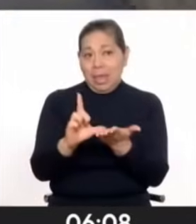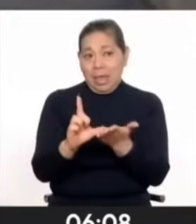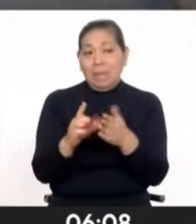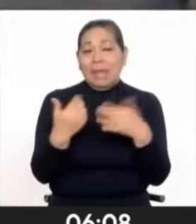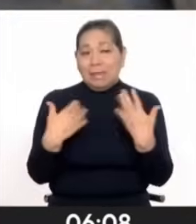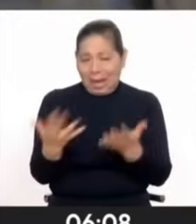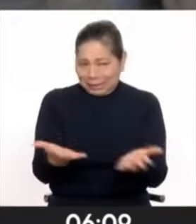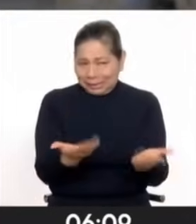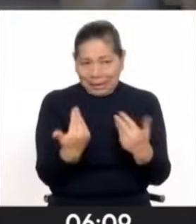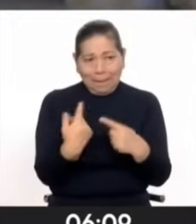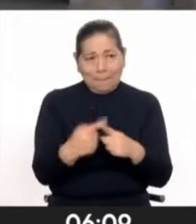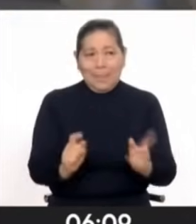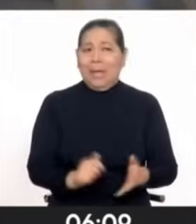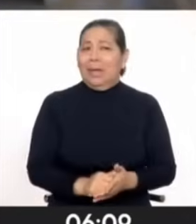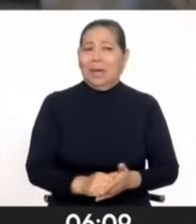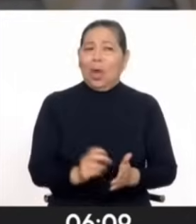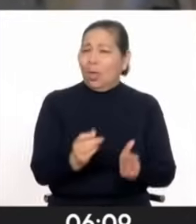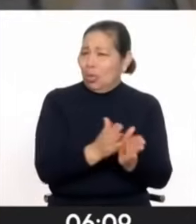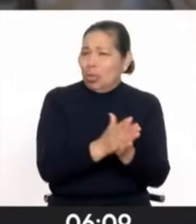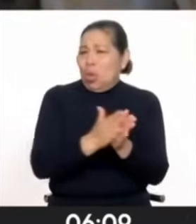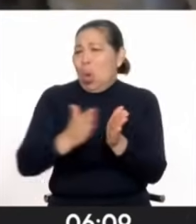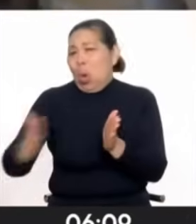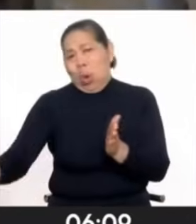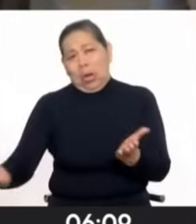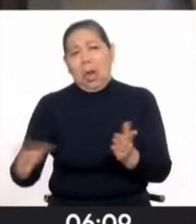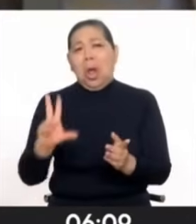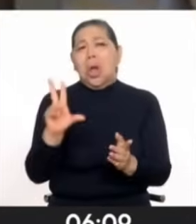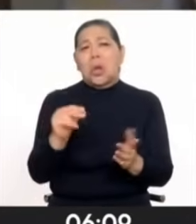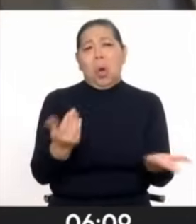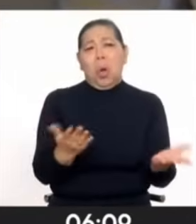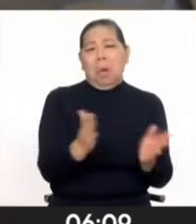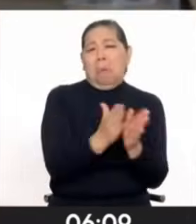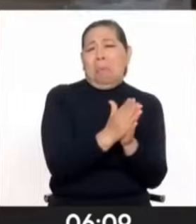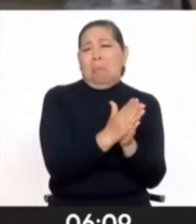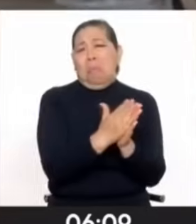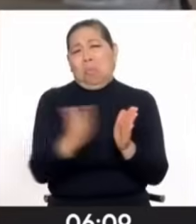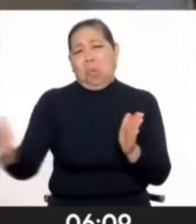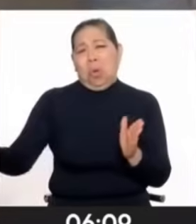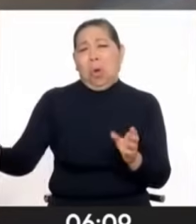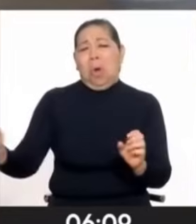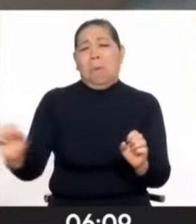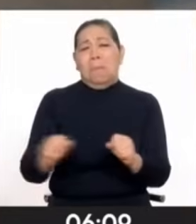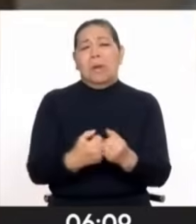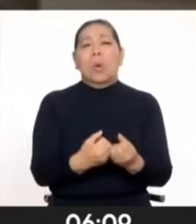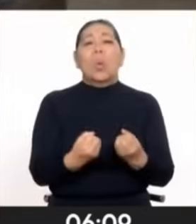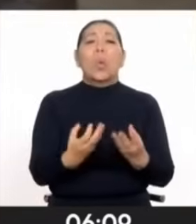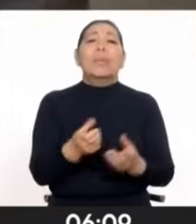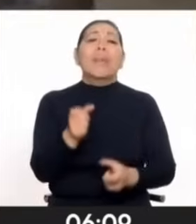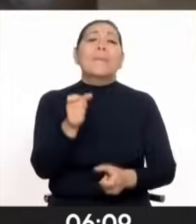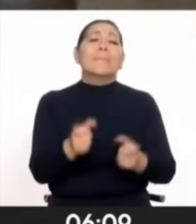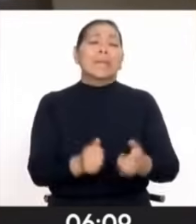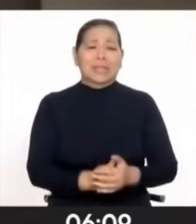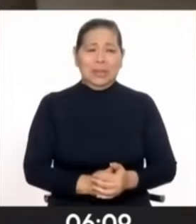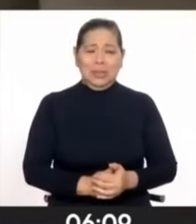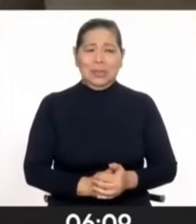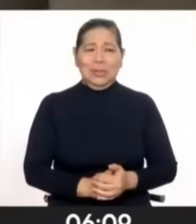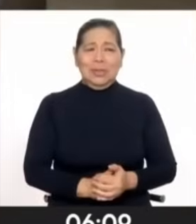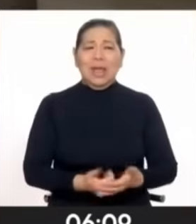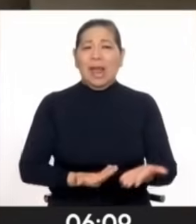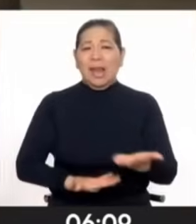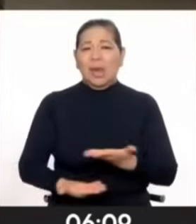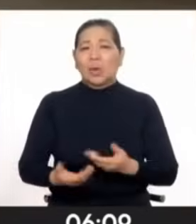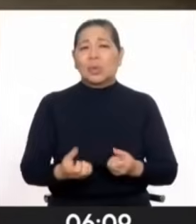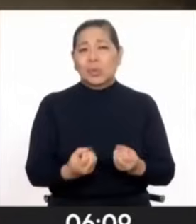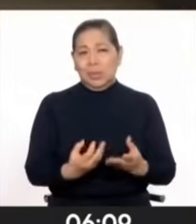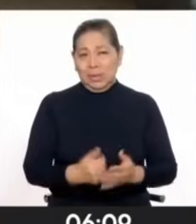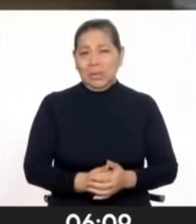hemos desalojado, pero no, ellos no quieren, quieren romperlo. Ok, ¿cuántas personas tenían negocios acá?